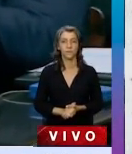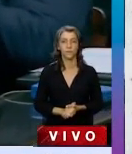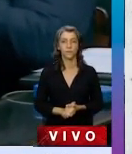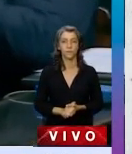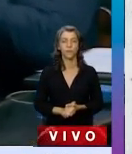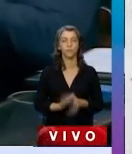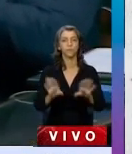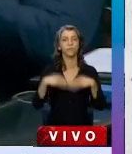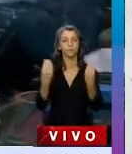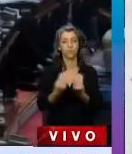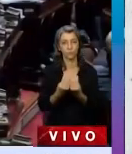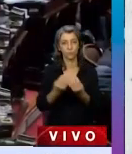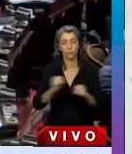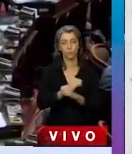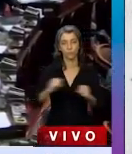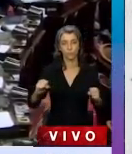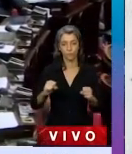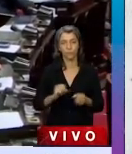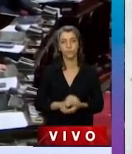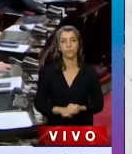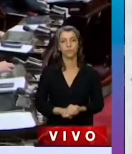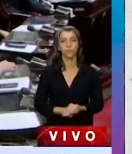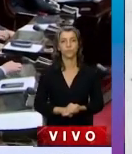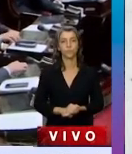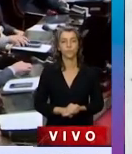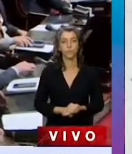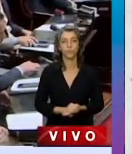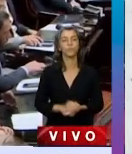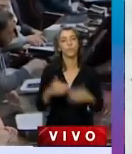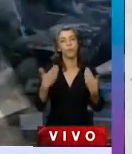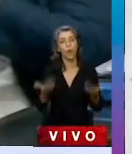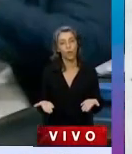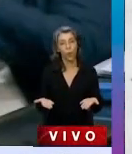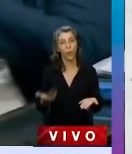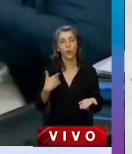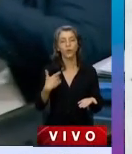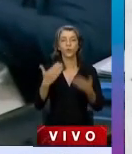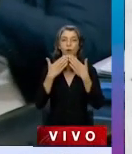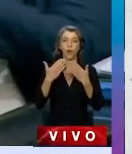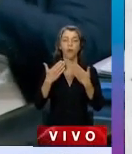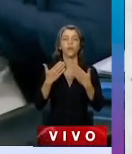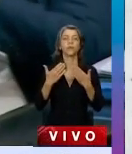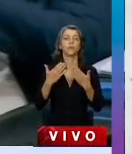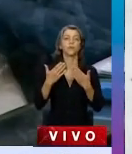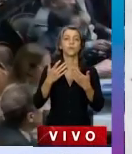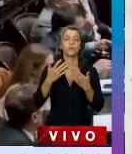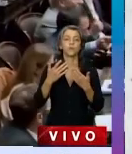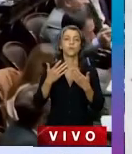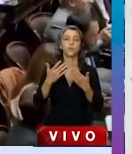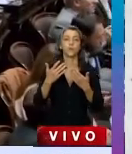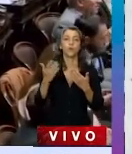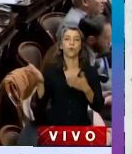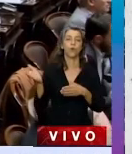mundo. ¿Para qué? Para no cortarle el gas a ninguna familia y no cortarle el gas a ninguna empresa industrial.